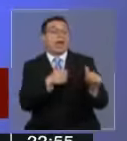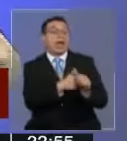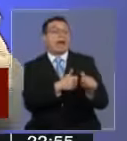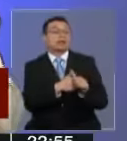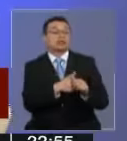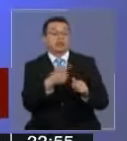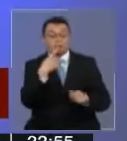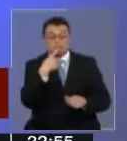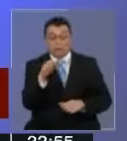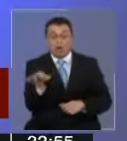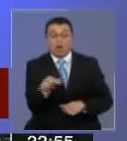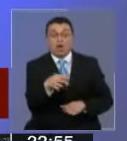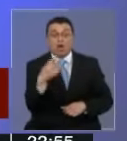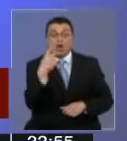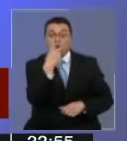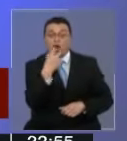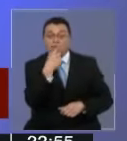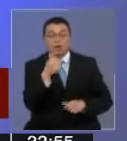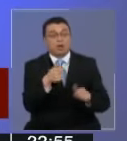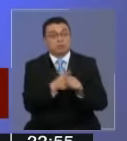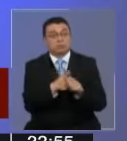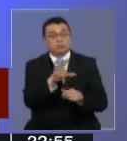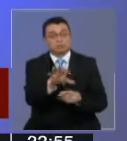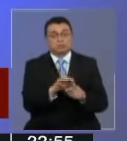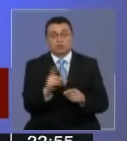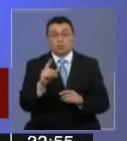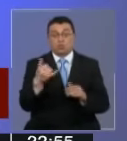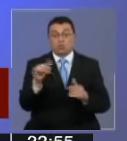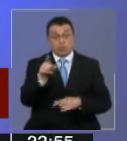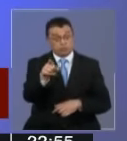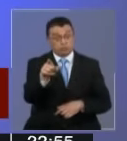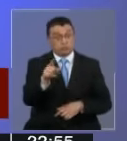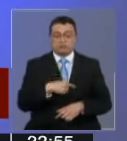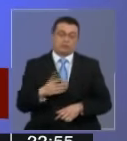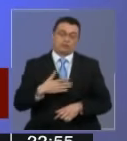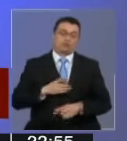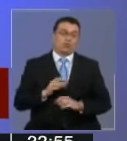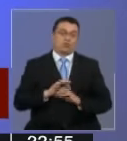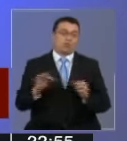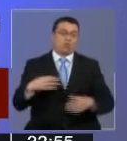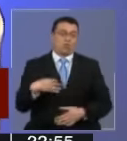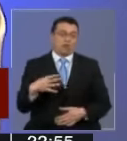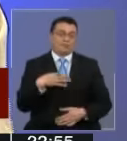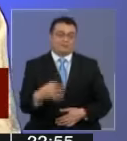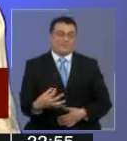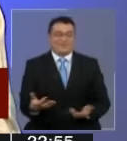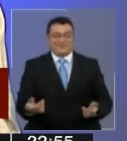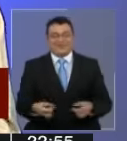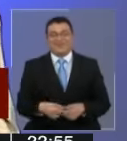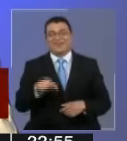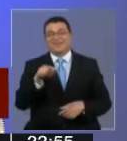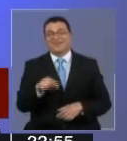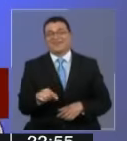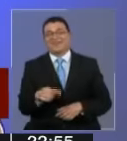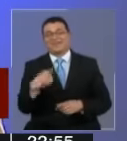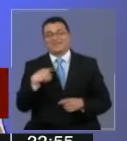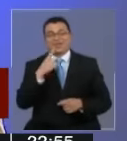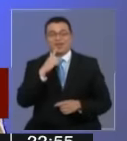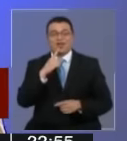nuevamente orales. ¿Tiene un llamado nunca a ser asesor de del ejército? No, fíjate. Ah, ya. Fíjate bueno, que no. Pero bueno, aquí no todas las decisiones han sido incorrectas.